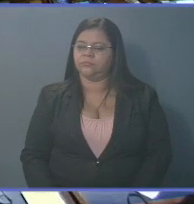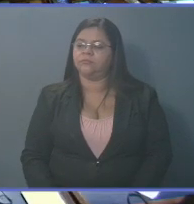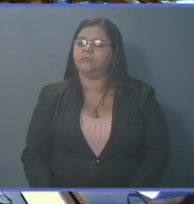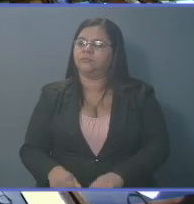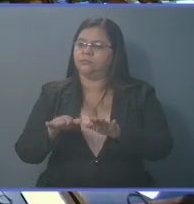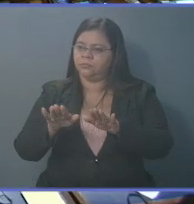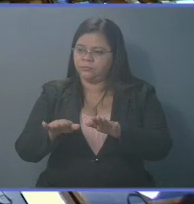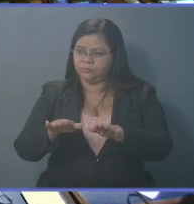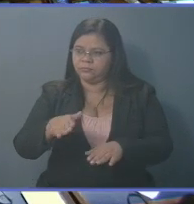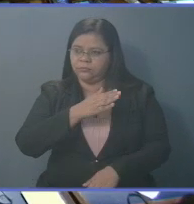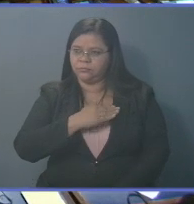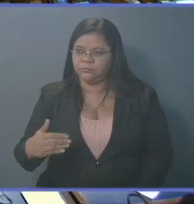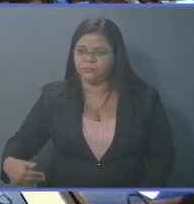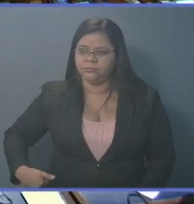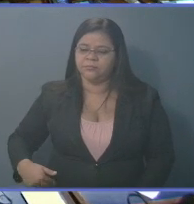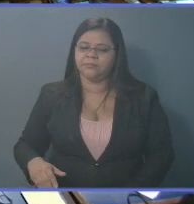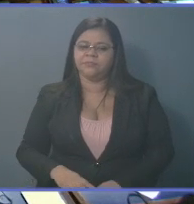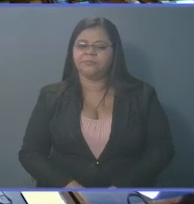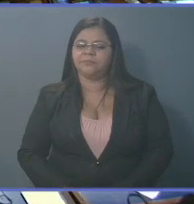Gracias, presidente.